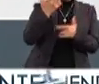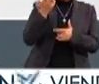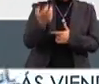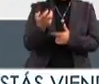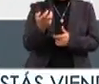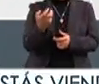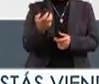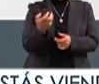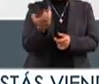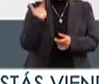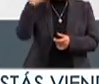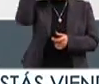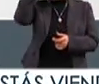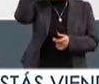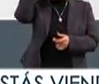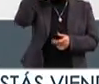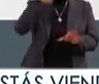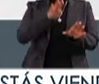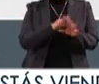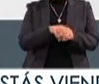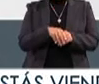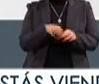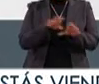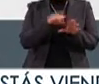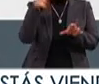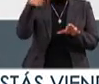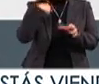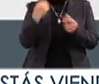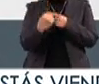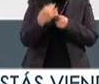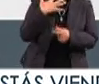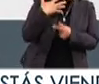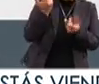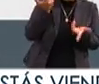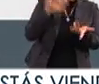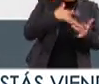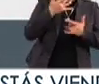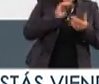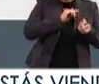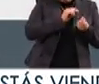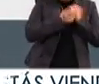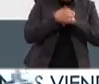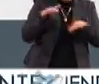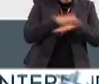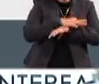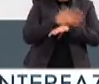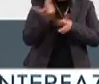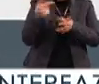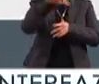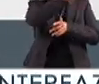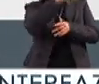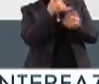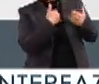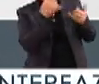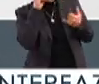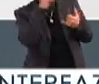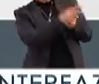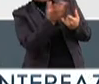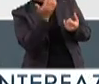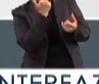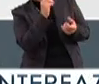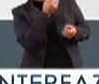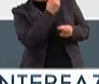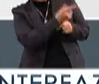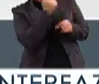con esta experiencia cómo cómo crees que te ha impactado respecto a jóvenes que pues no han